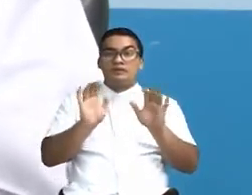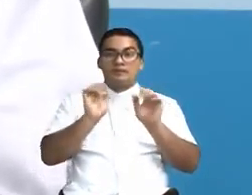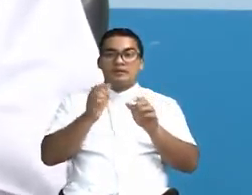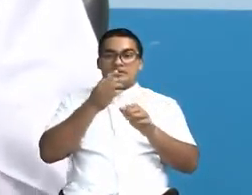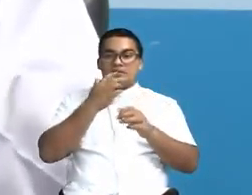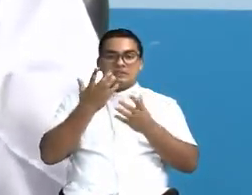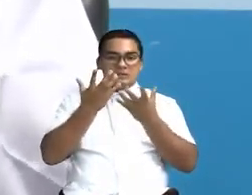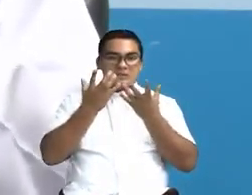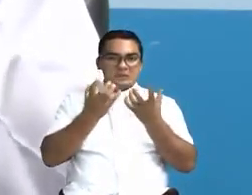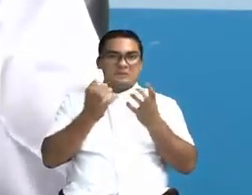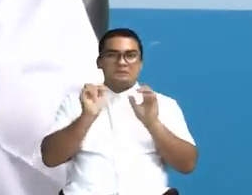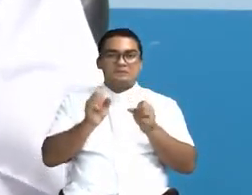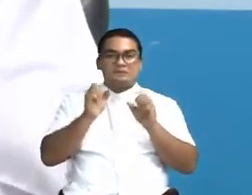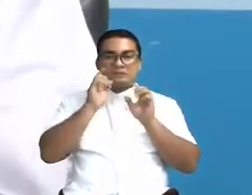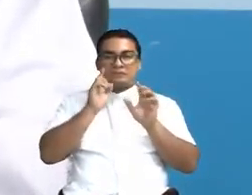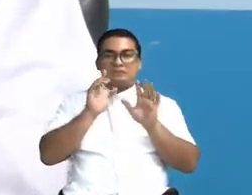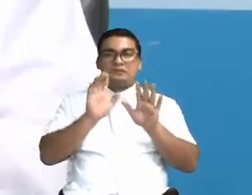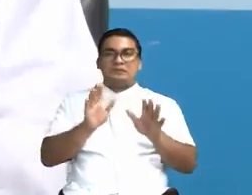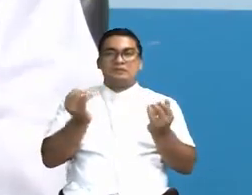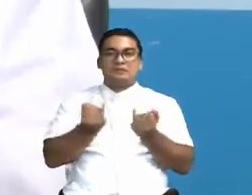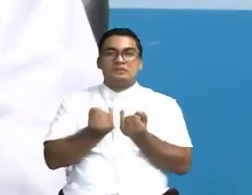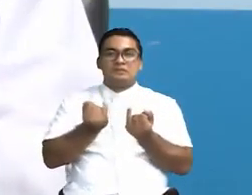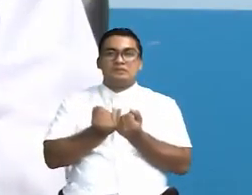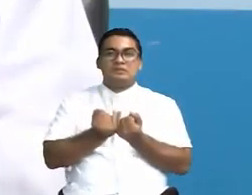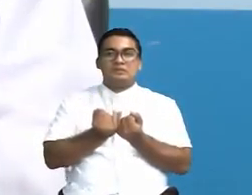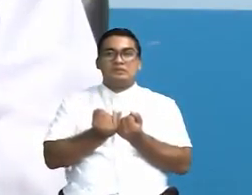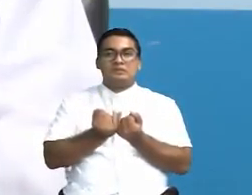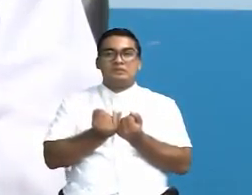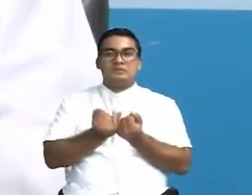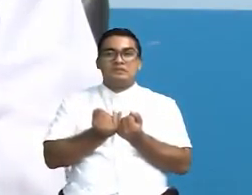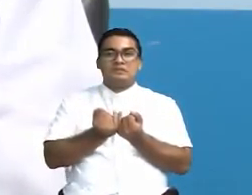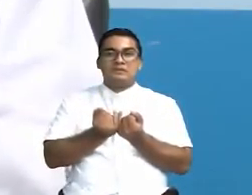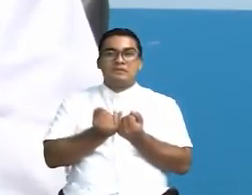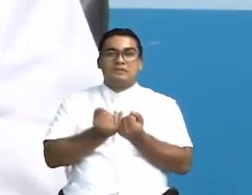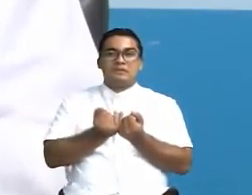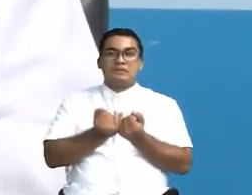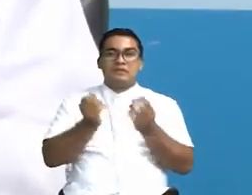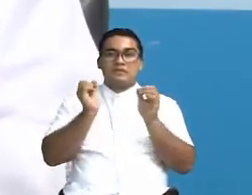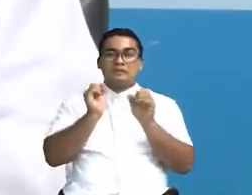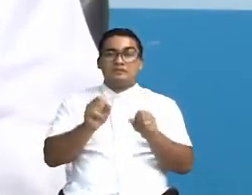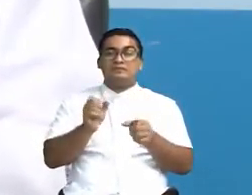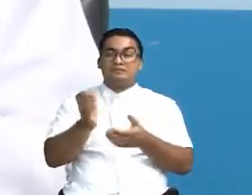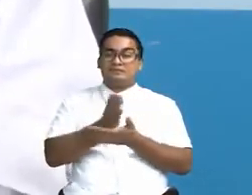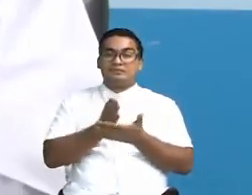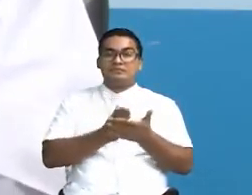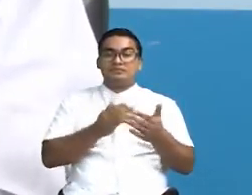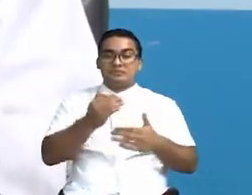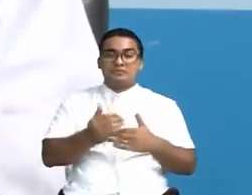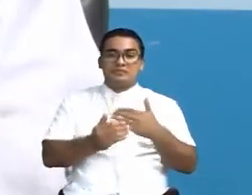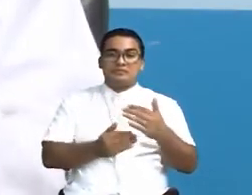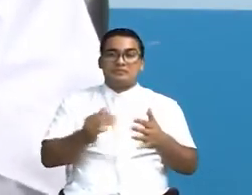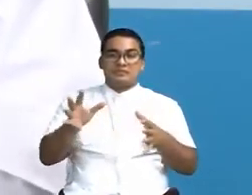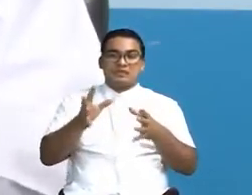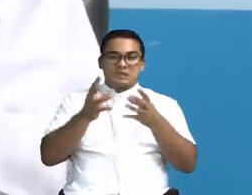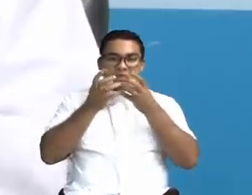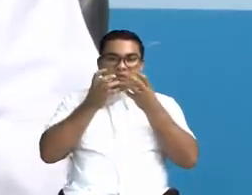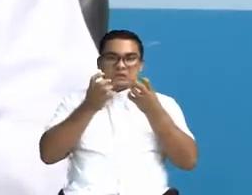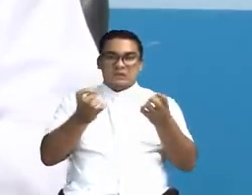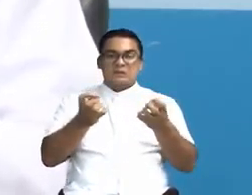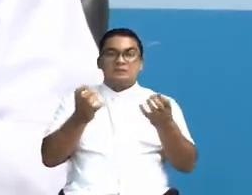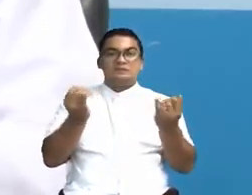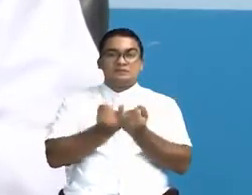grietas labiales, o sea, que se rajen los labios y que se forme un proceso infeccioso. Entonces, lo principal es